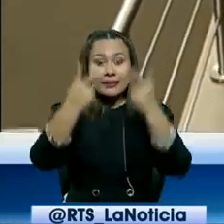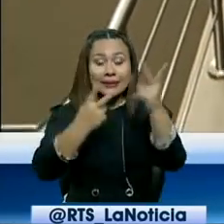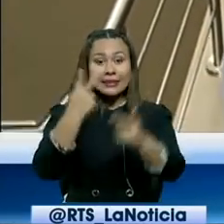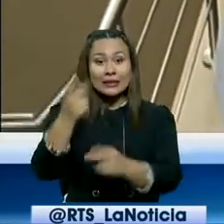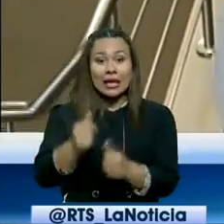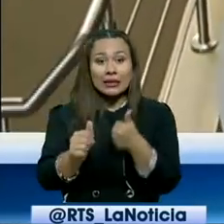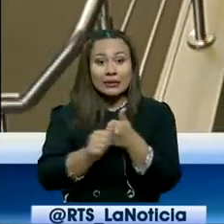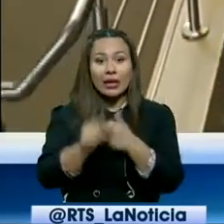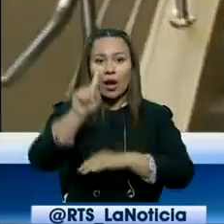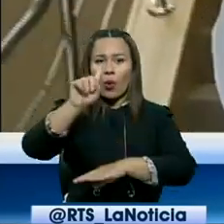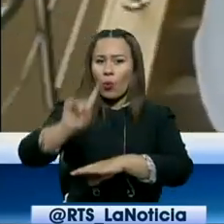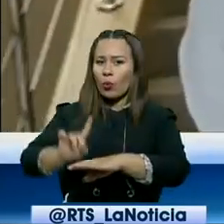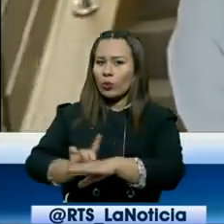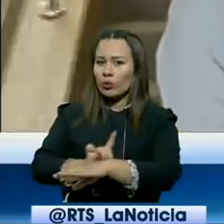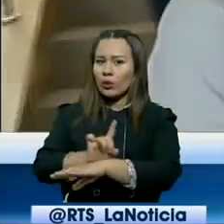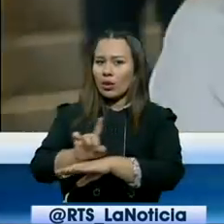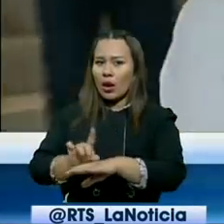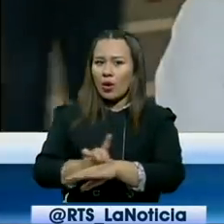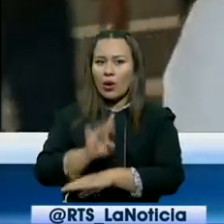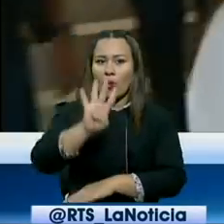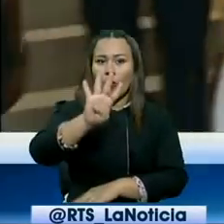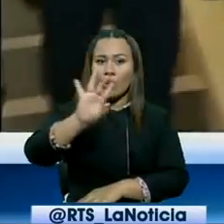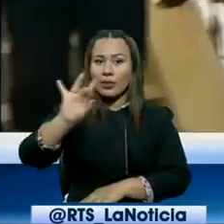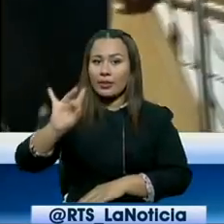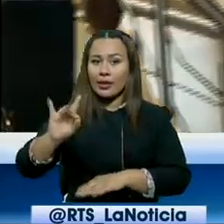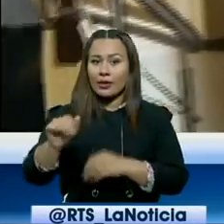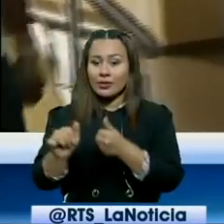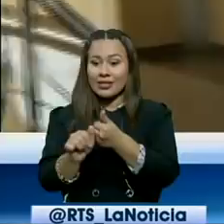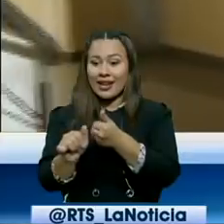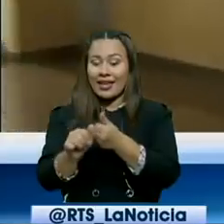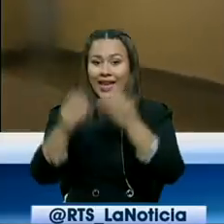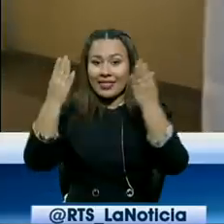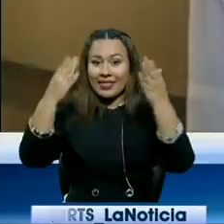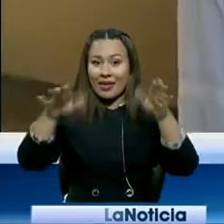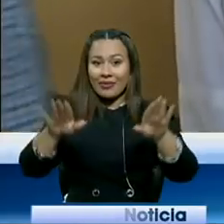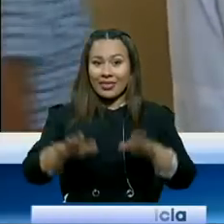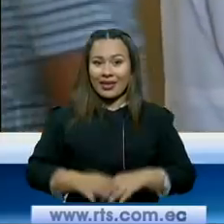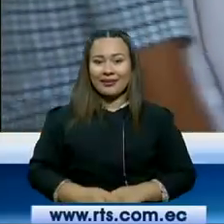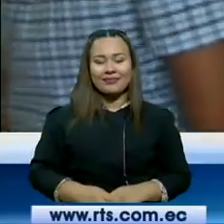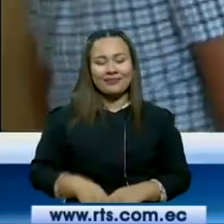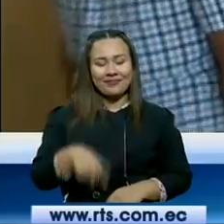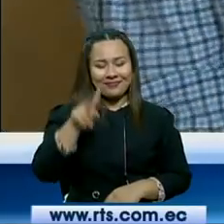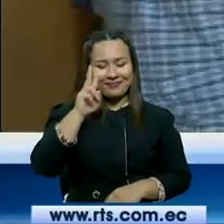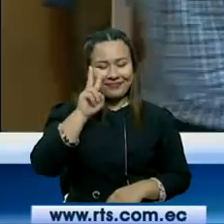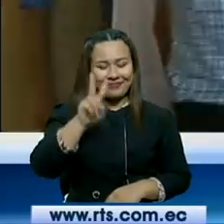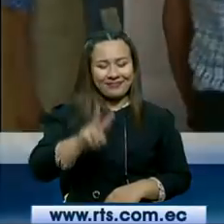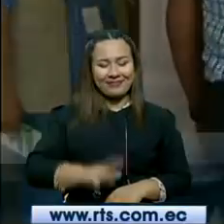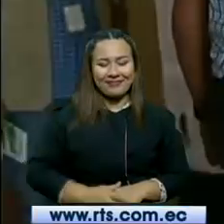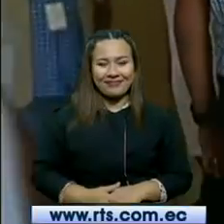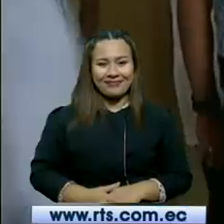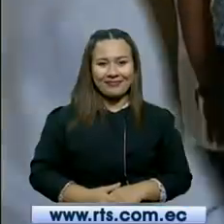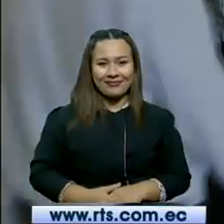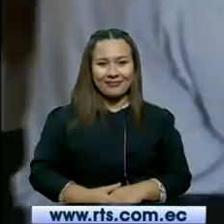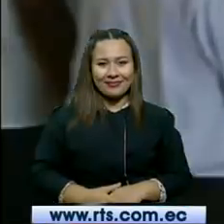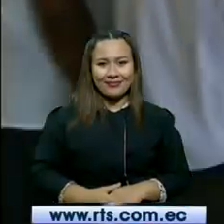cerca de una hora, a 48 de Navidad. Informó Jorge Escobar.